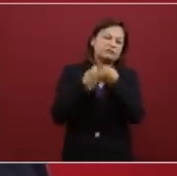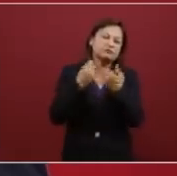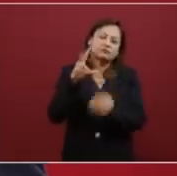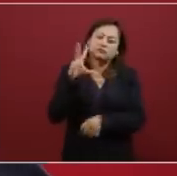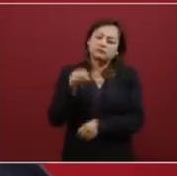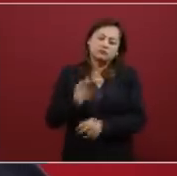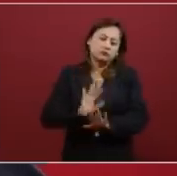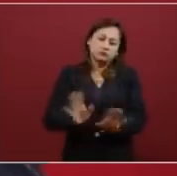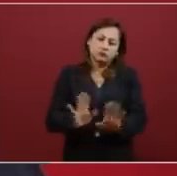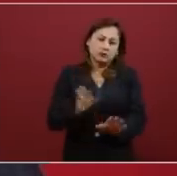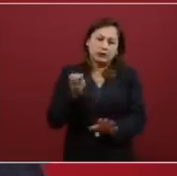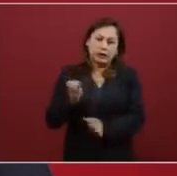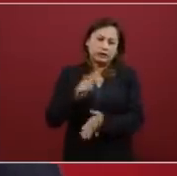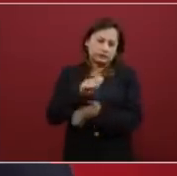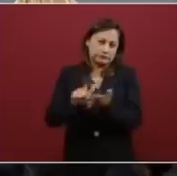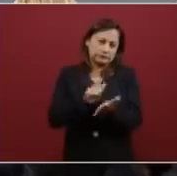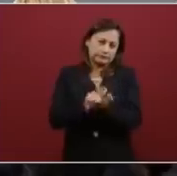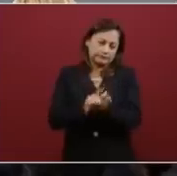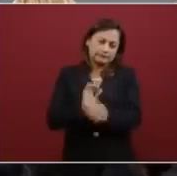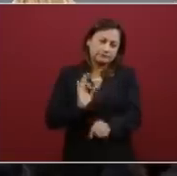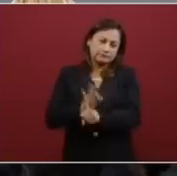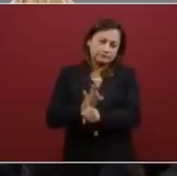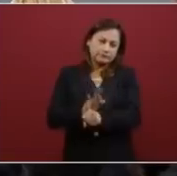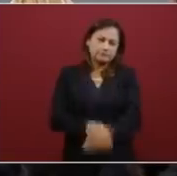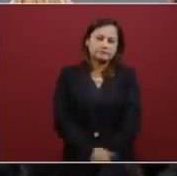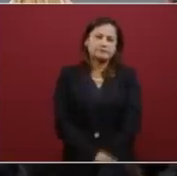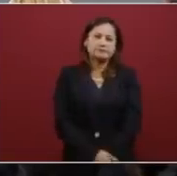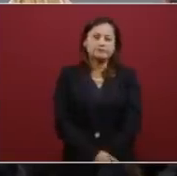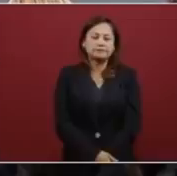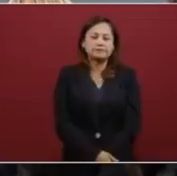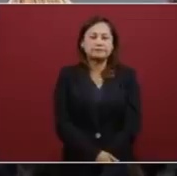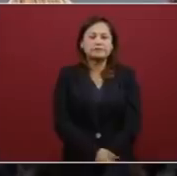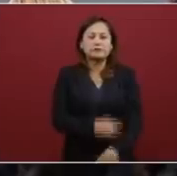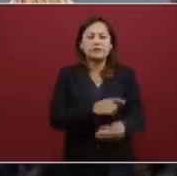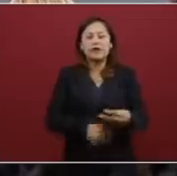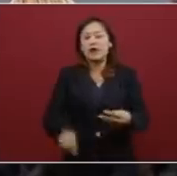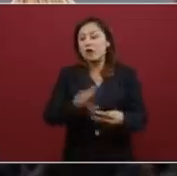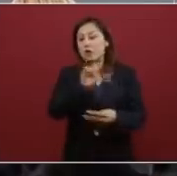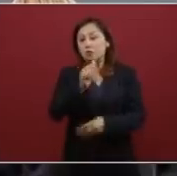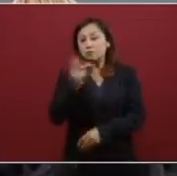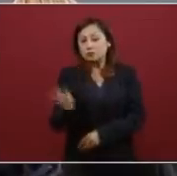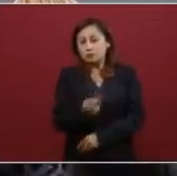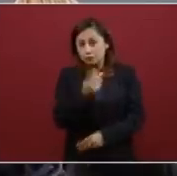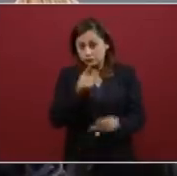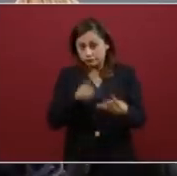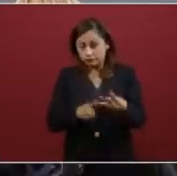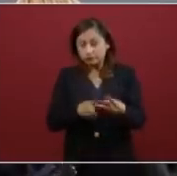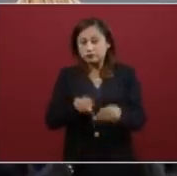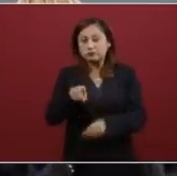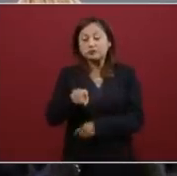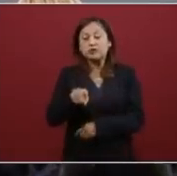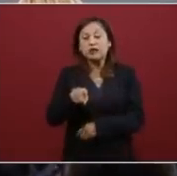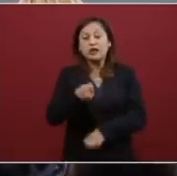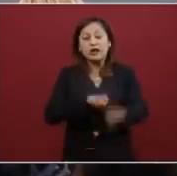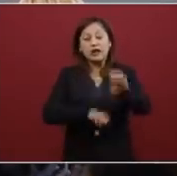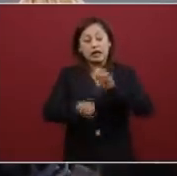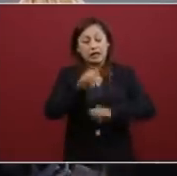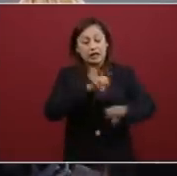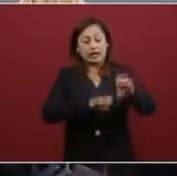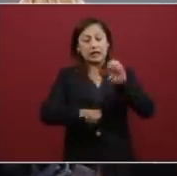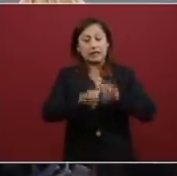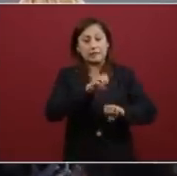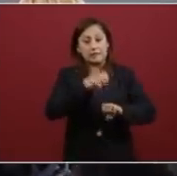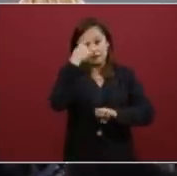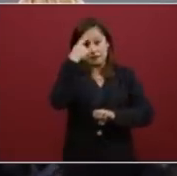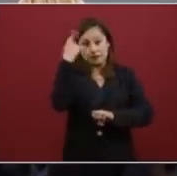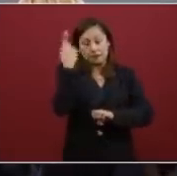estamos viendo. Y lo tercero, acerca de las empresas para la refinería, las cuatro